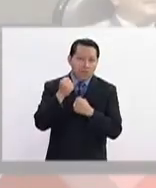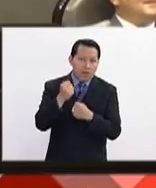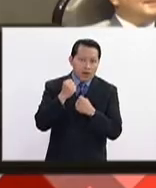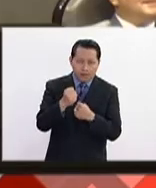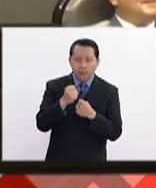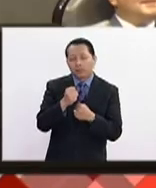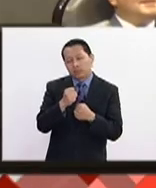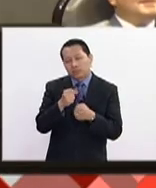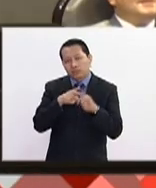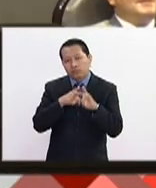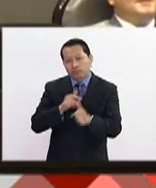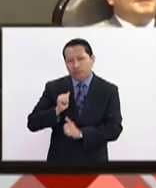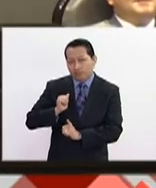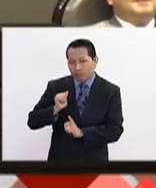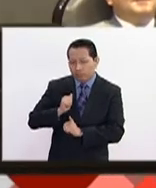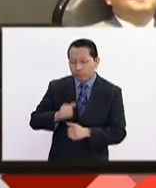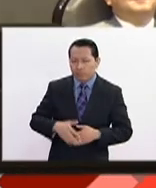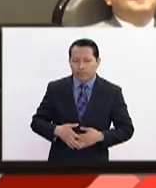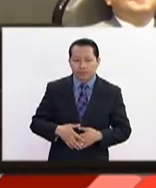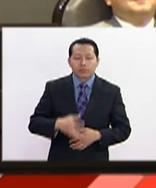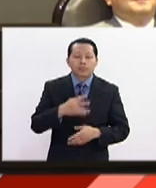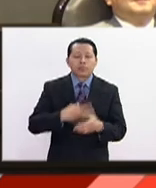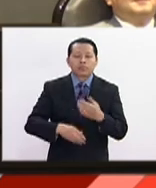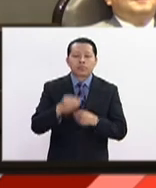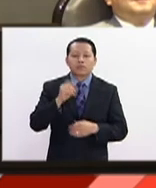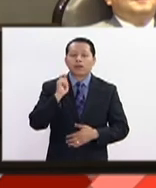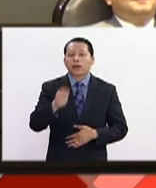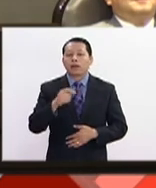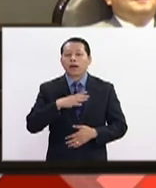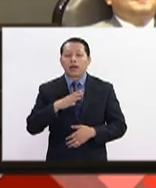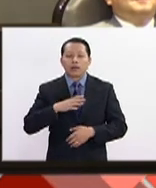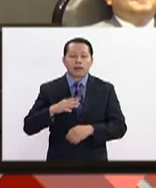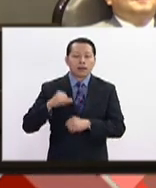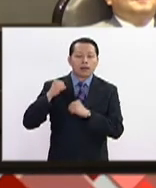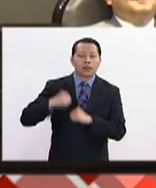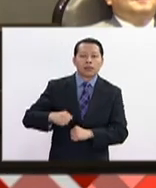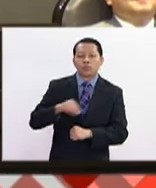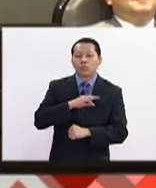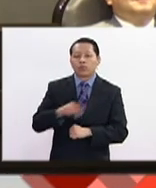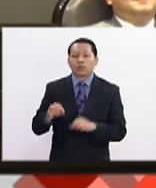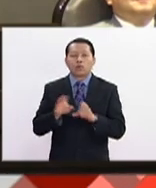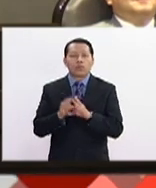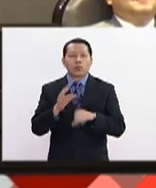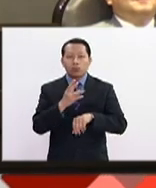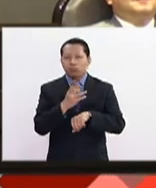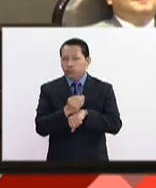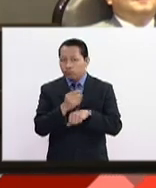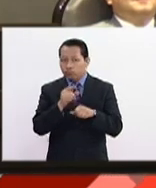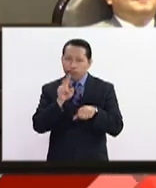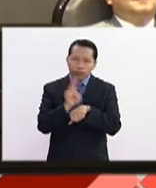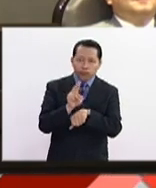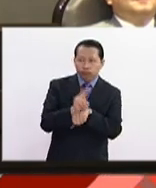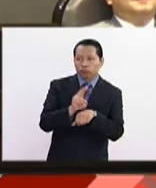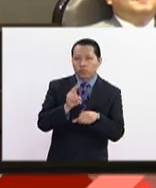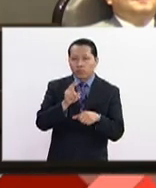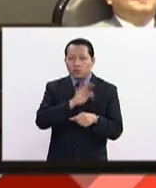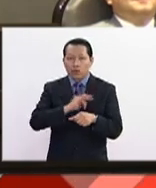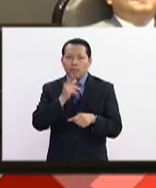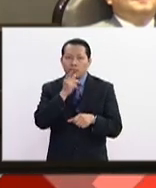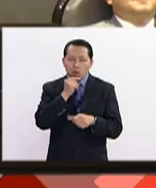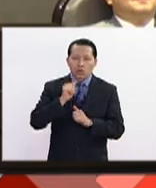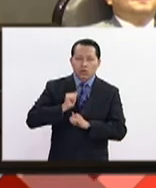motivaron. Por el contrario, las autoridades que colaboren en el mantenimiento de la paz y el orden público al